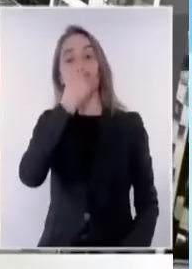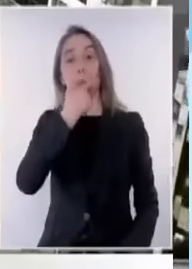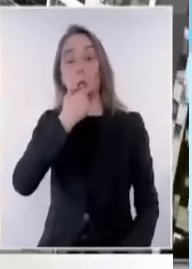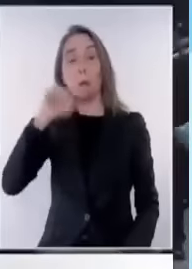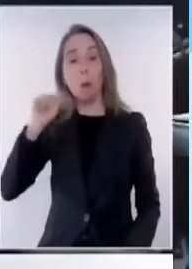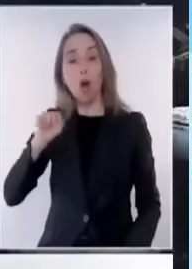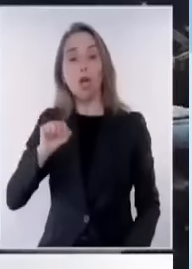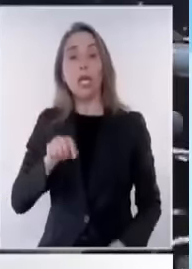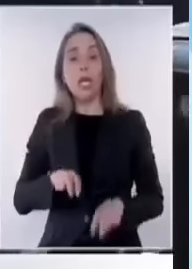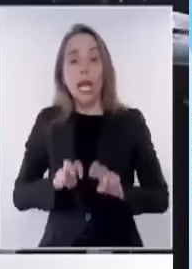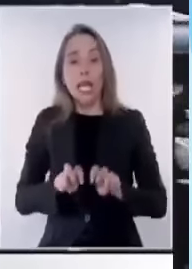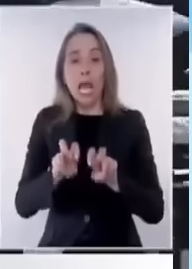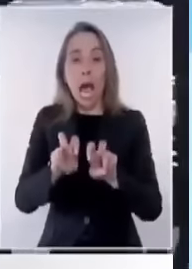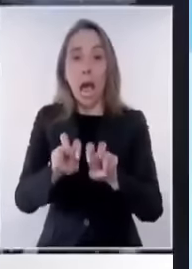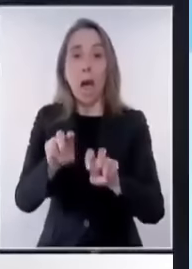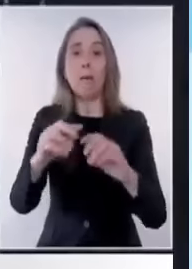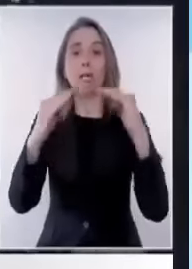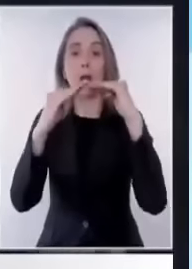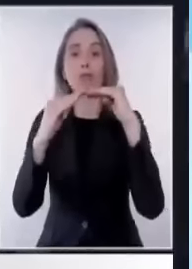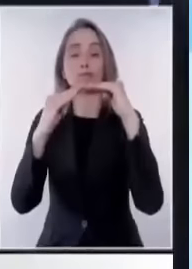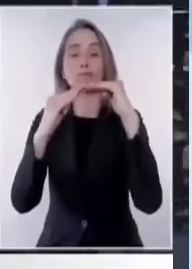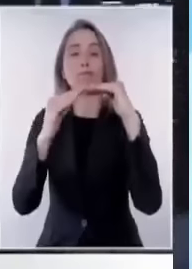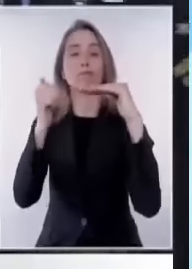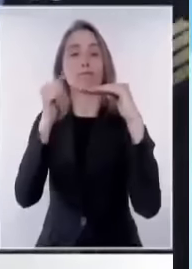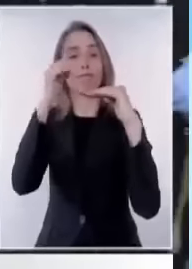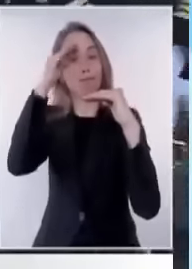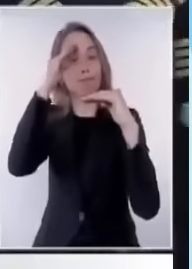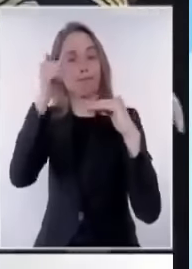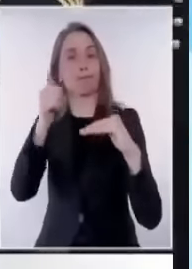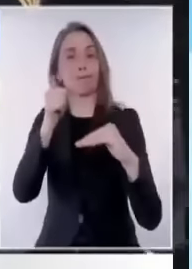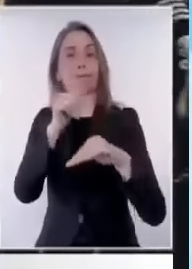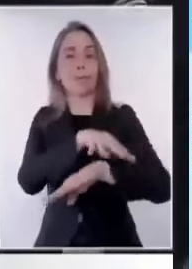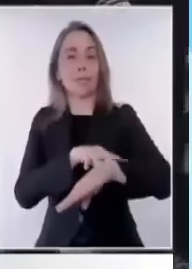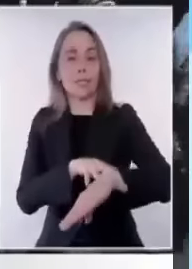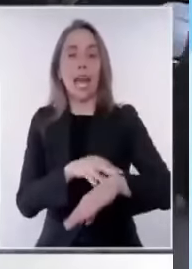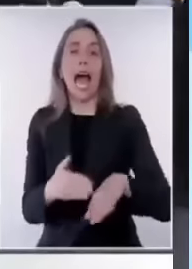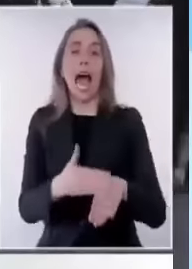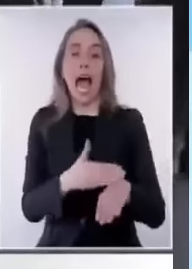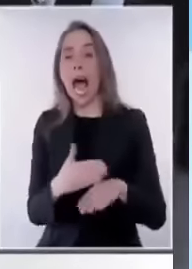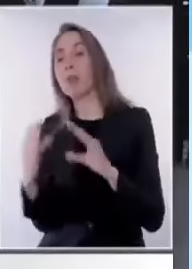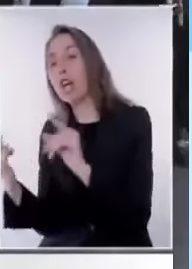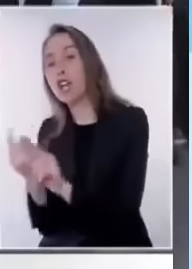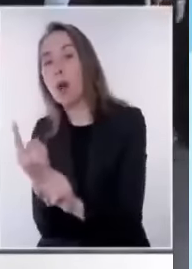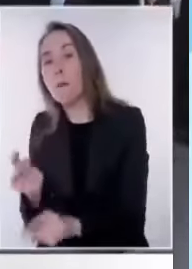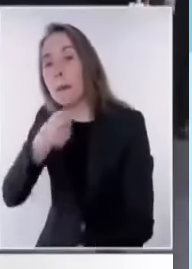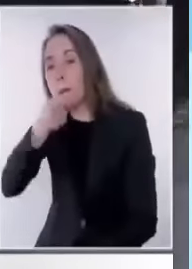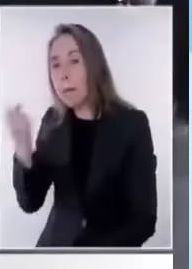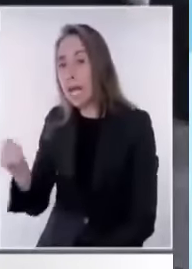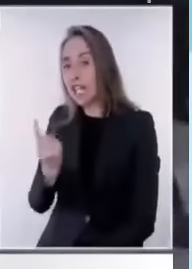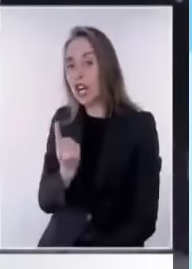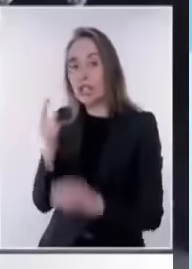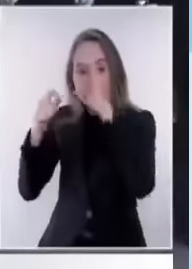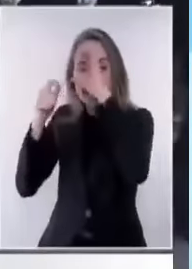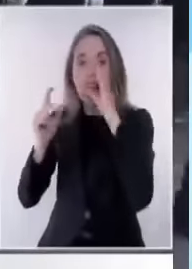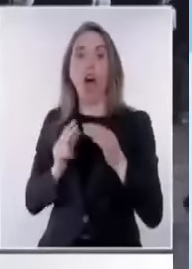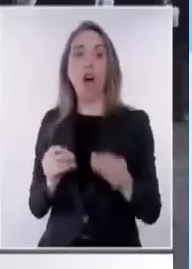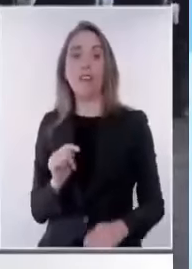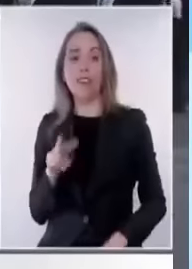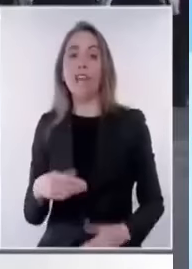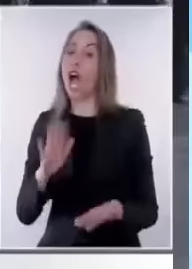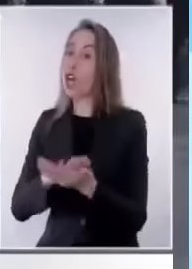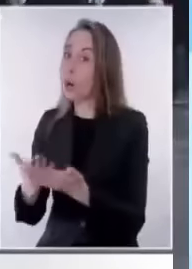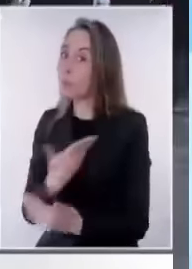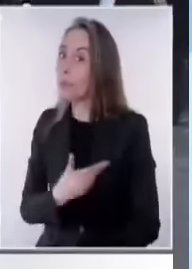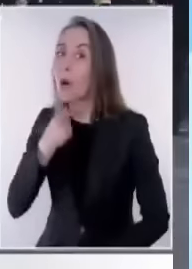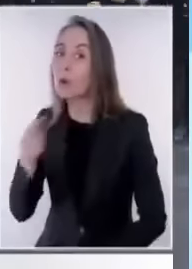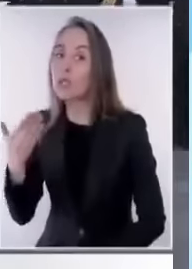a caminar ahora hasta las Valparaíso de la comandancia, no es Santiago, jefe. Mirá. Antes, como siempre, gentilmente va a conversar con nosotros, con la transmisión oficial. ¿Cómo está, presidente?